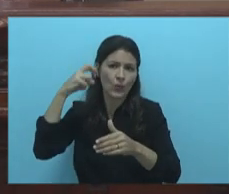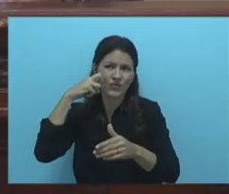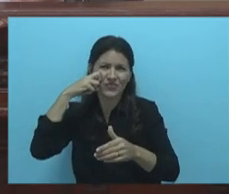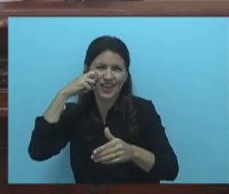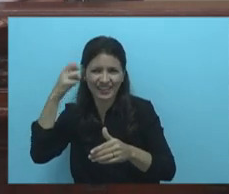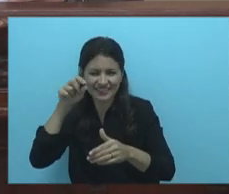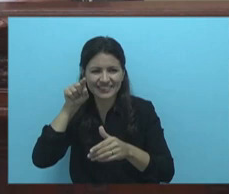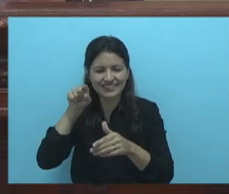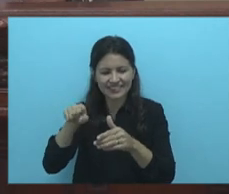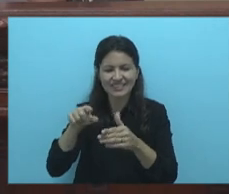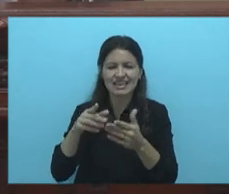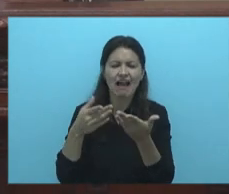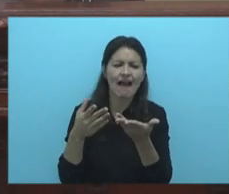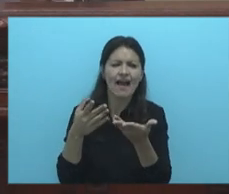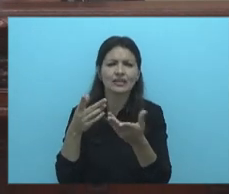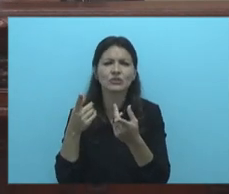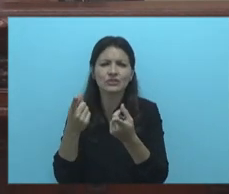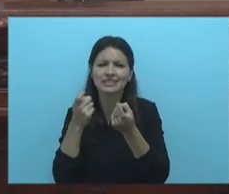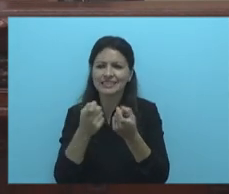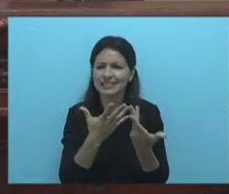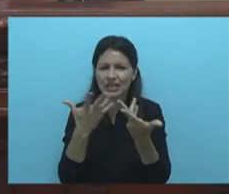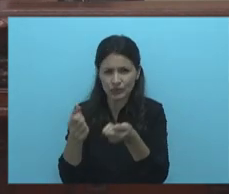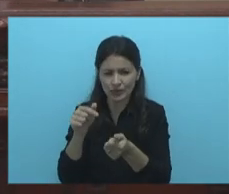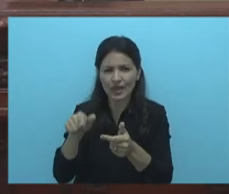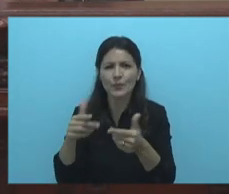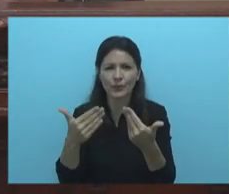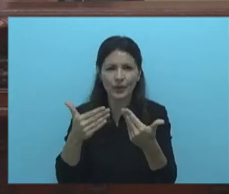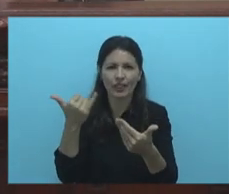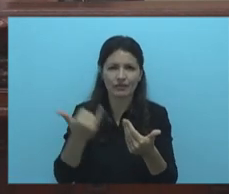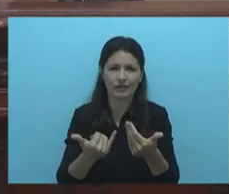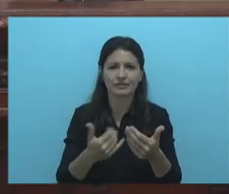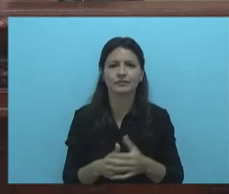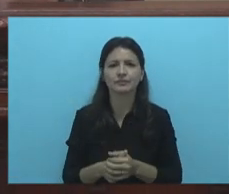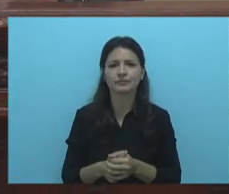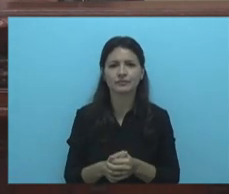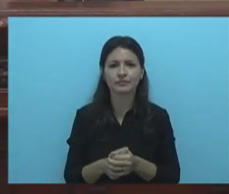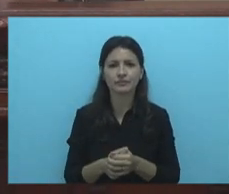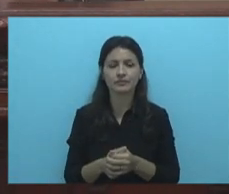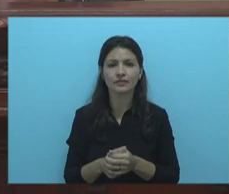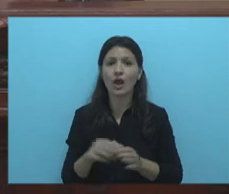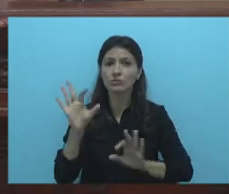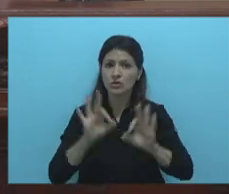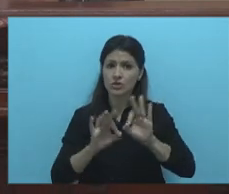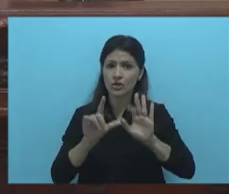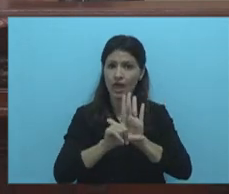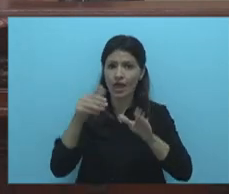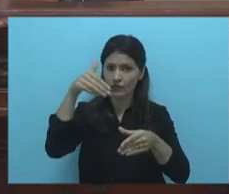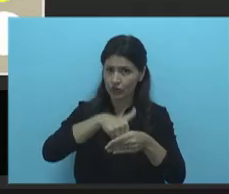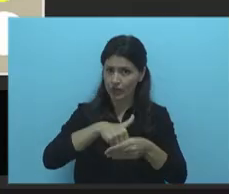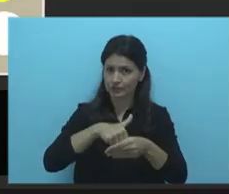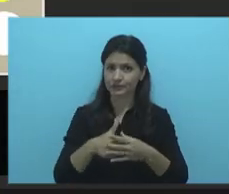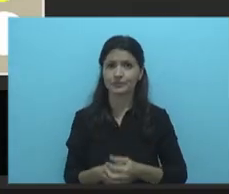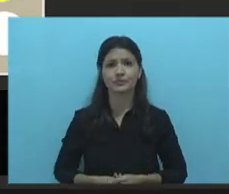Voy a poner a consideración el proyecto de ley en general. Les pido que expresen su